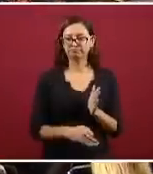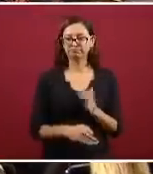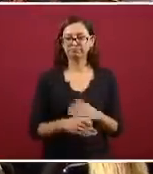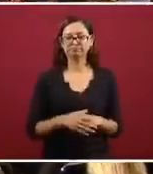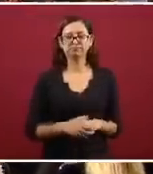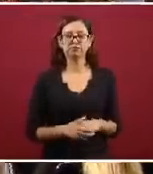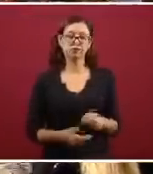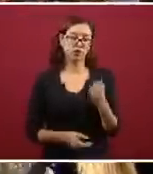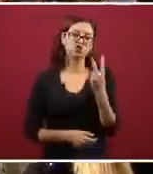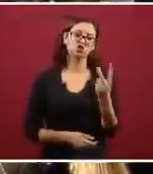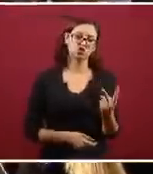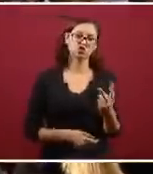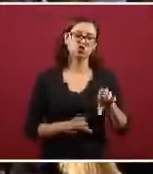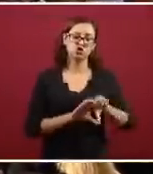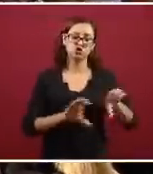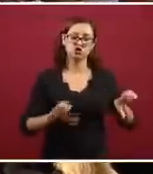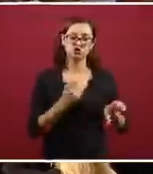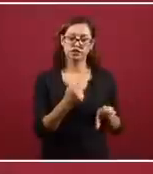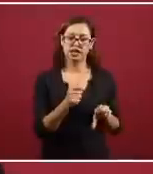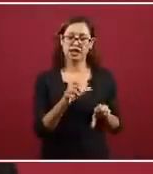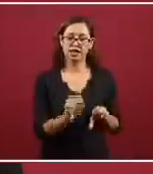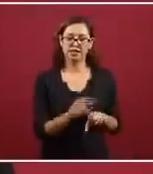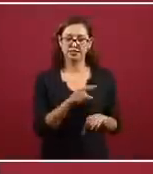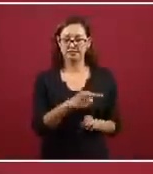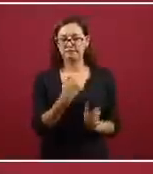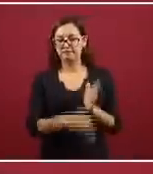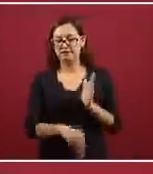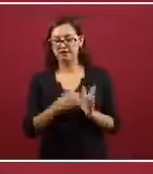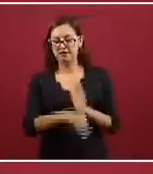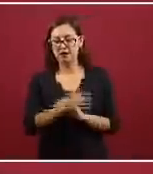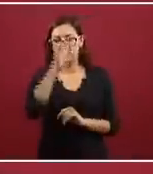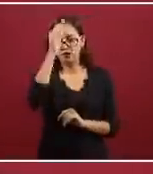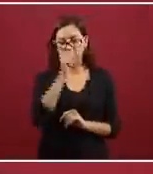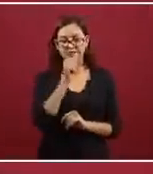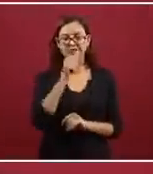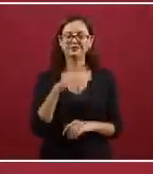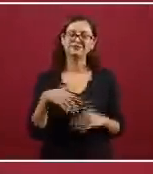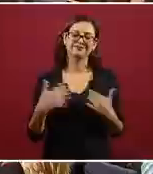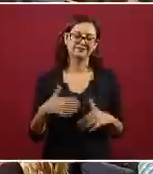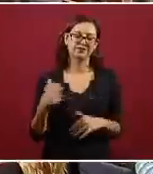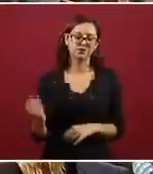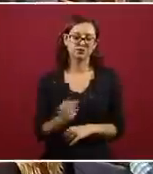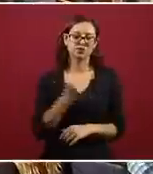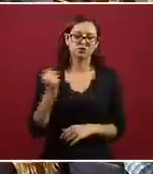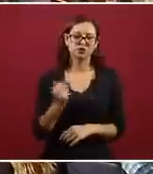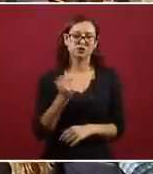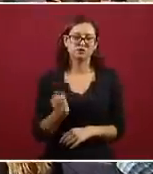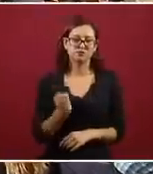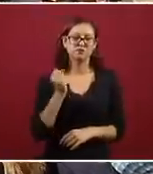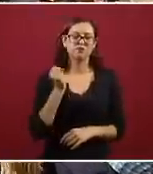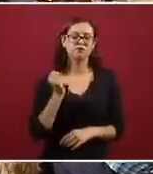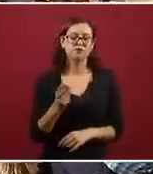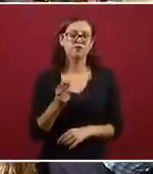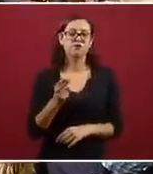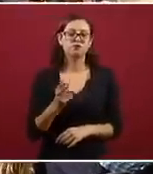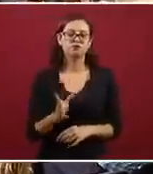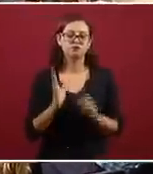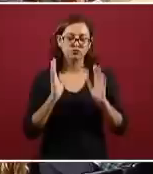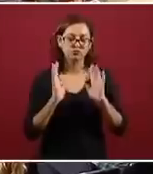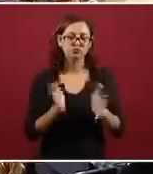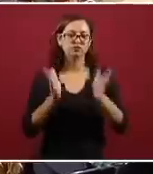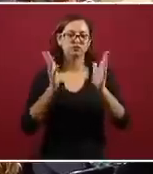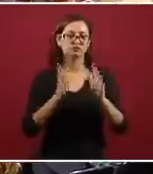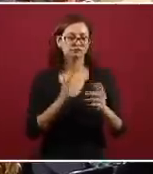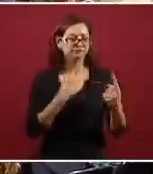con 2 gasoductos y afortunadamente ya se llegó a